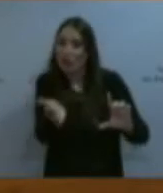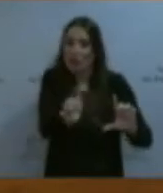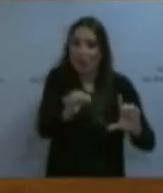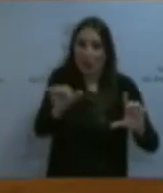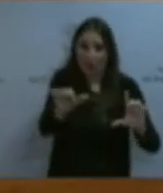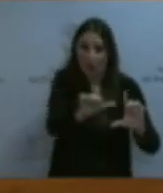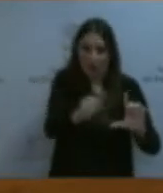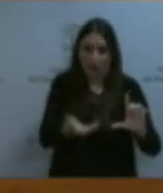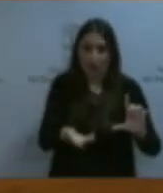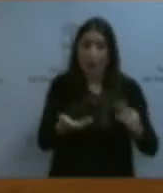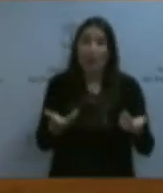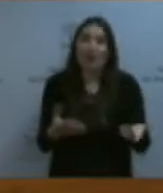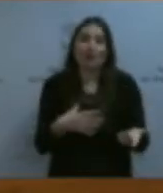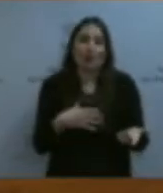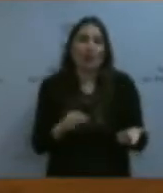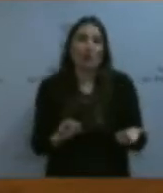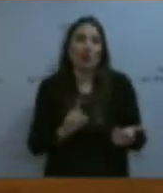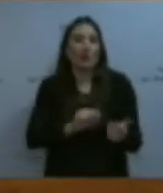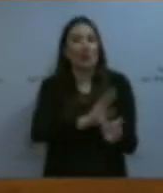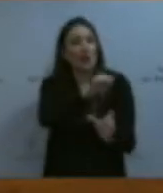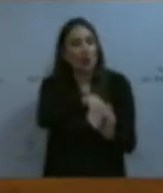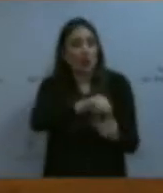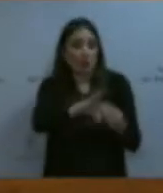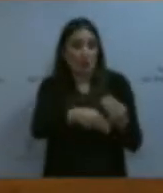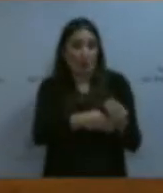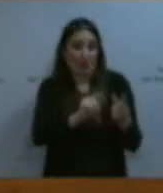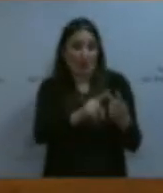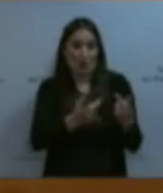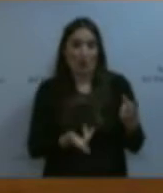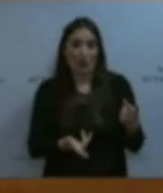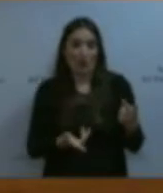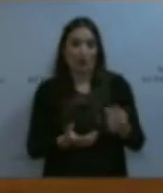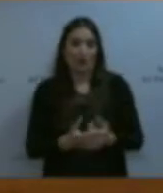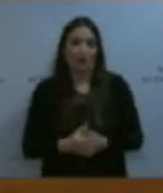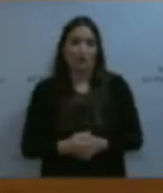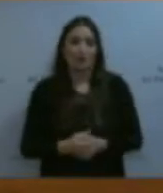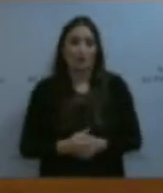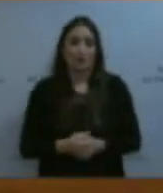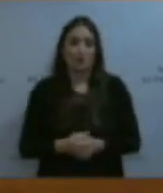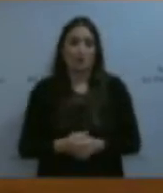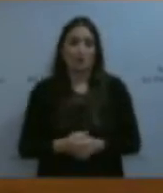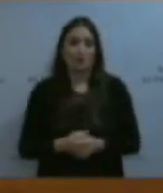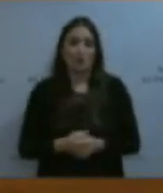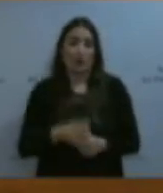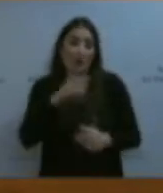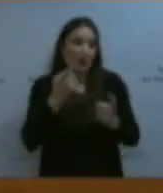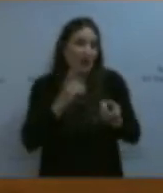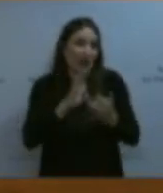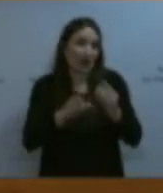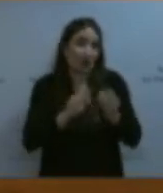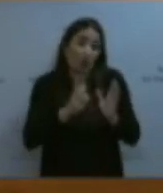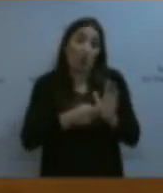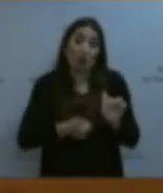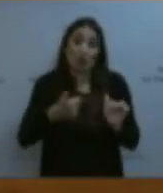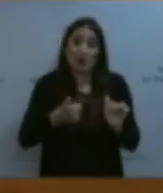y que, por lo tanto, también incluimos como enmienda a la su propuesta, para completarla. Y para